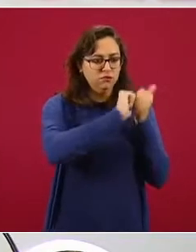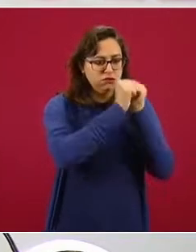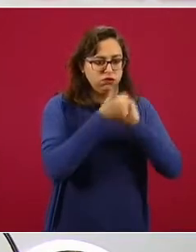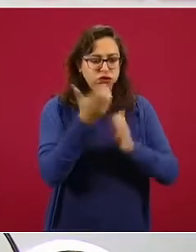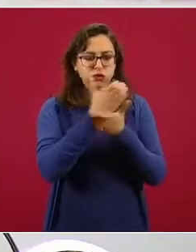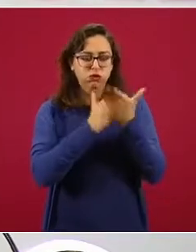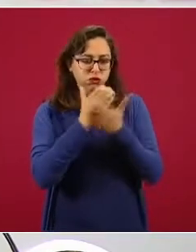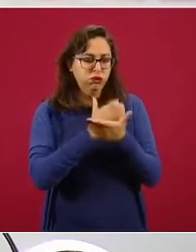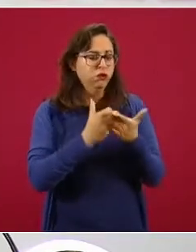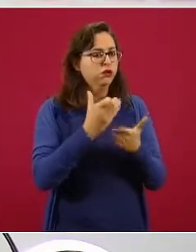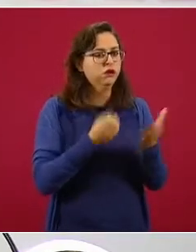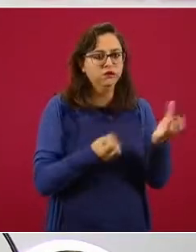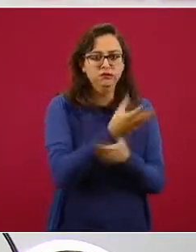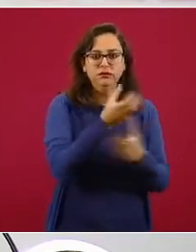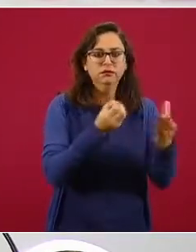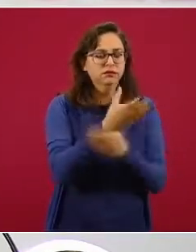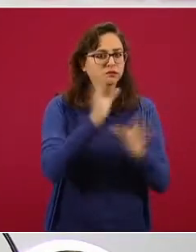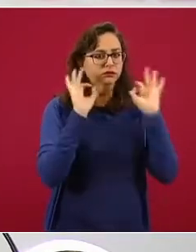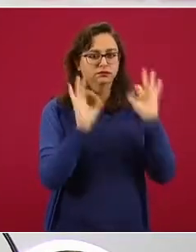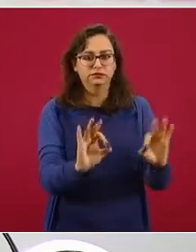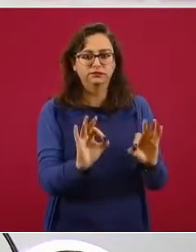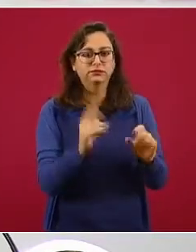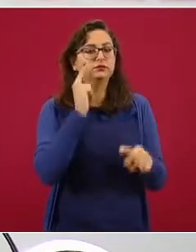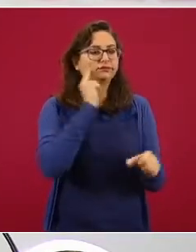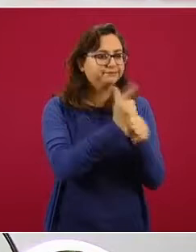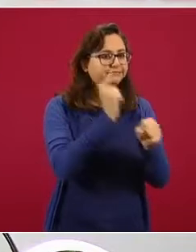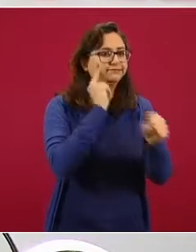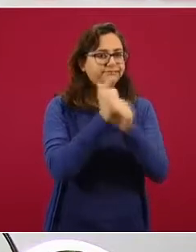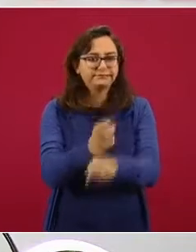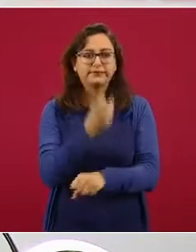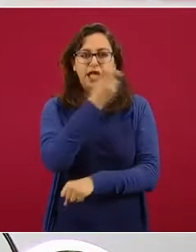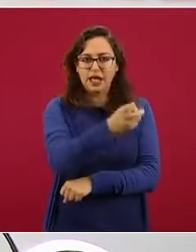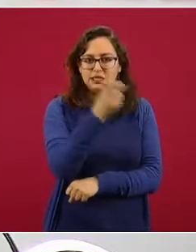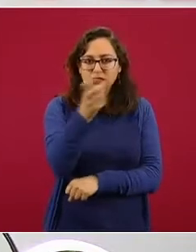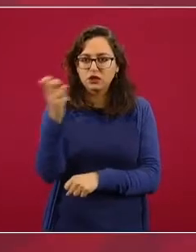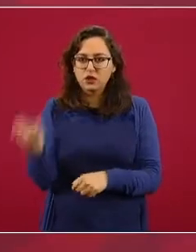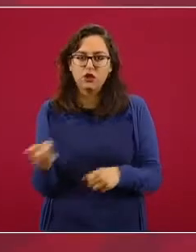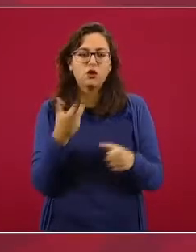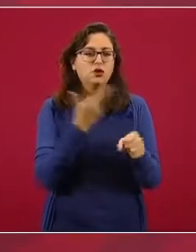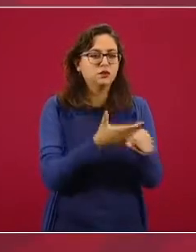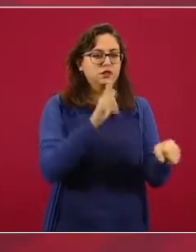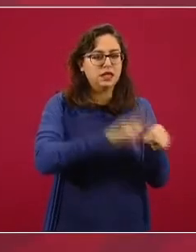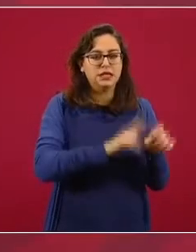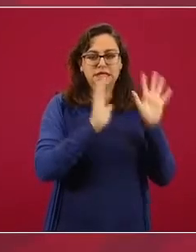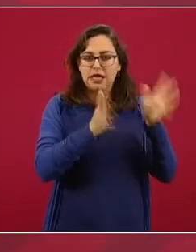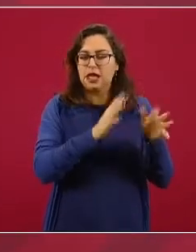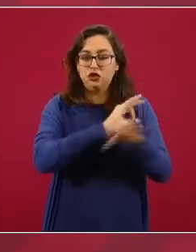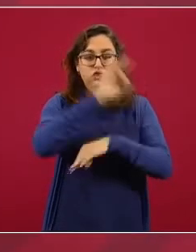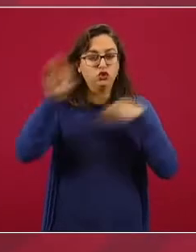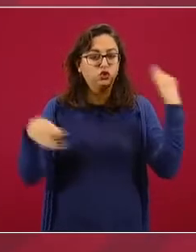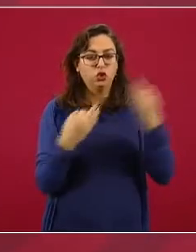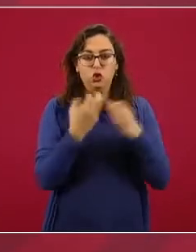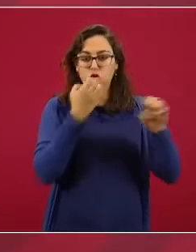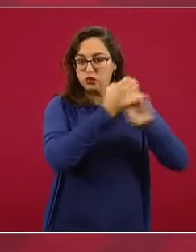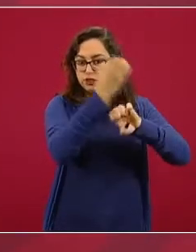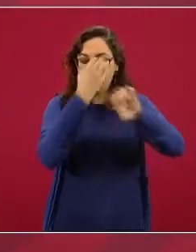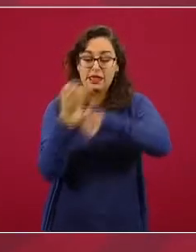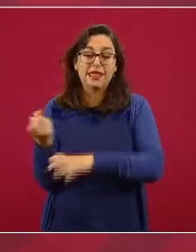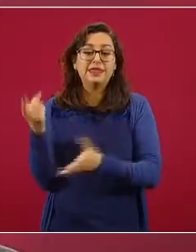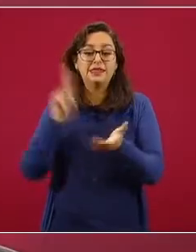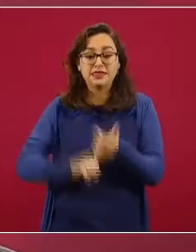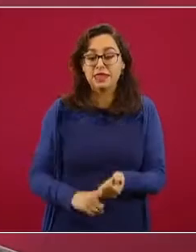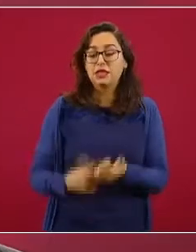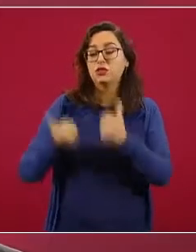por recuperación. Y las identificamos como prioritarias, esto para cada estado, y al interior de cada estado la autoridad